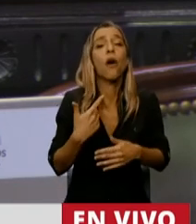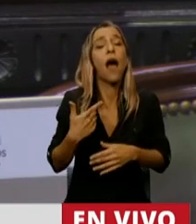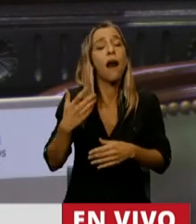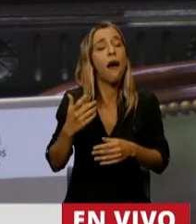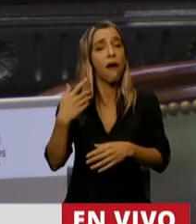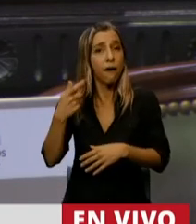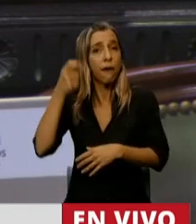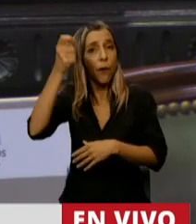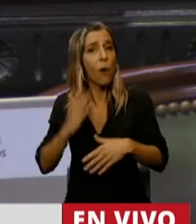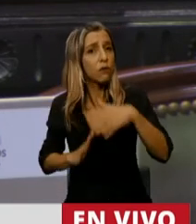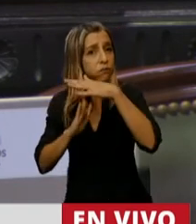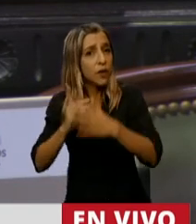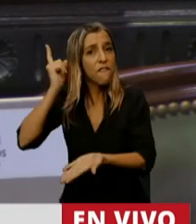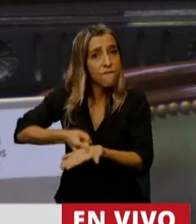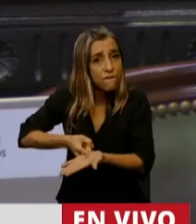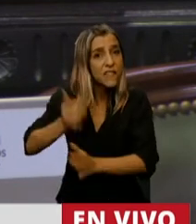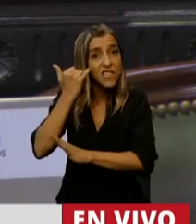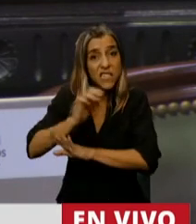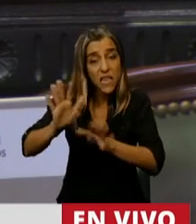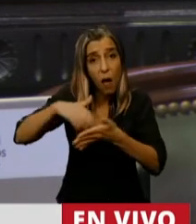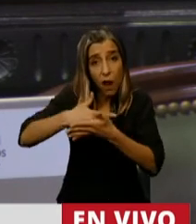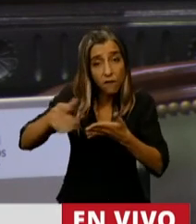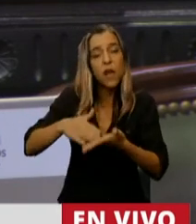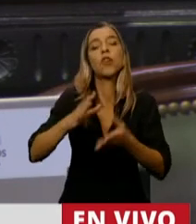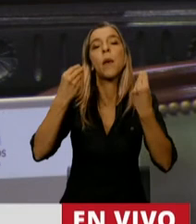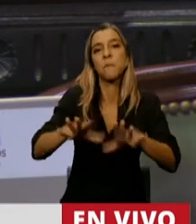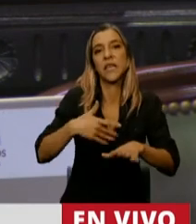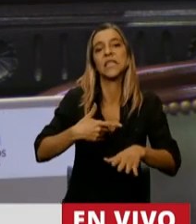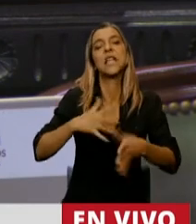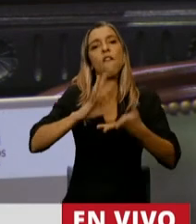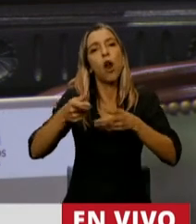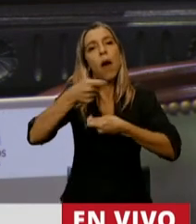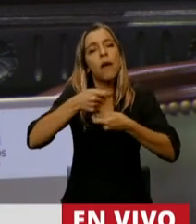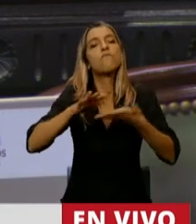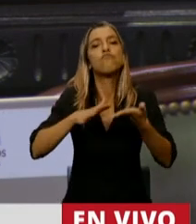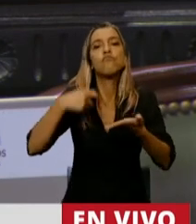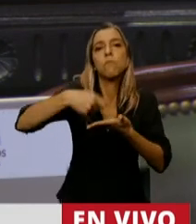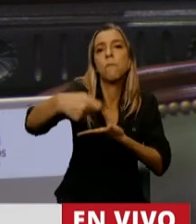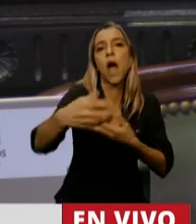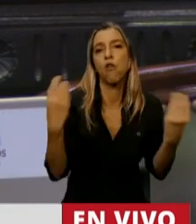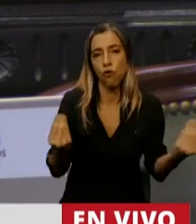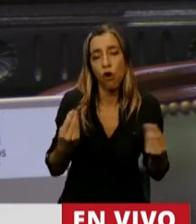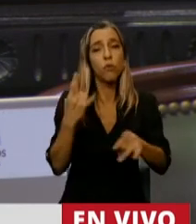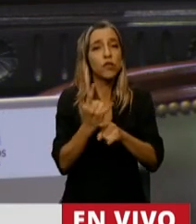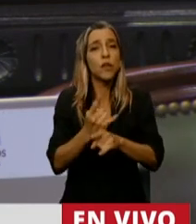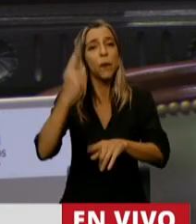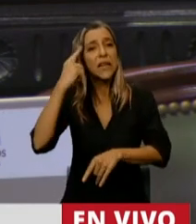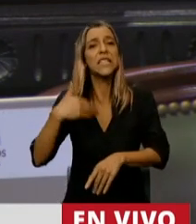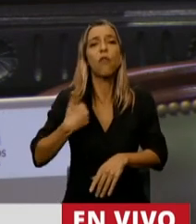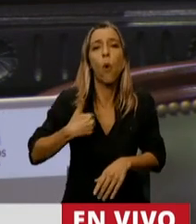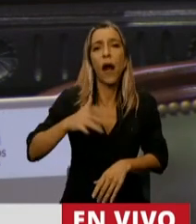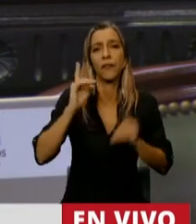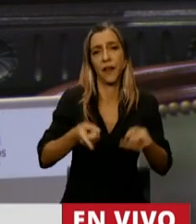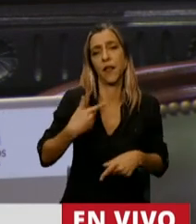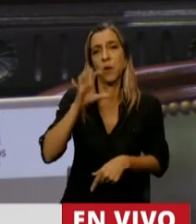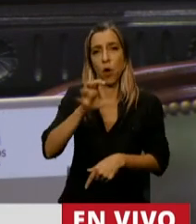Corte se realice, poder llevar adelante la negociación necesaria, siempre teniendo en cuenta los intereses de la Nación y de la provincia de Santa Fe para poder llegar a ese